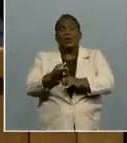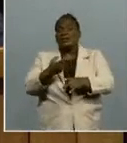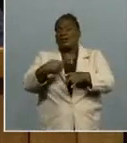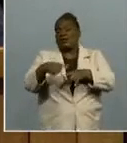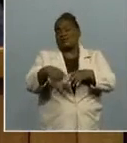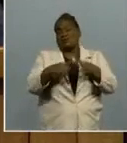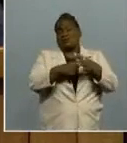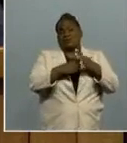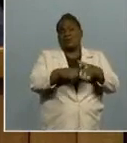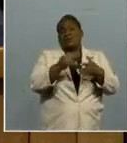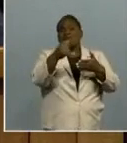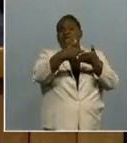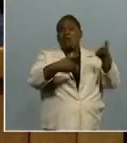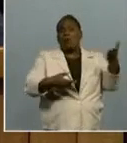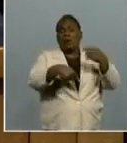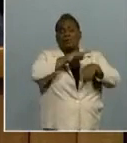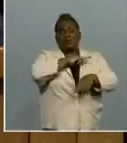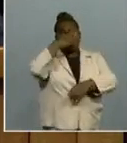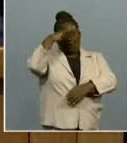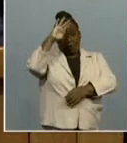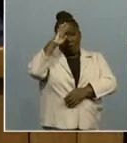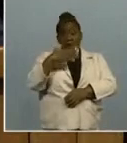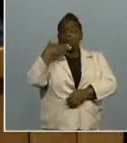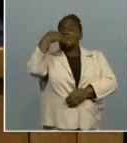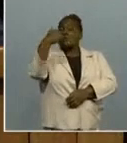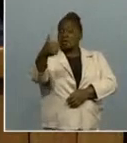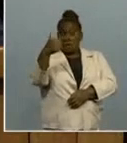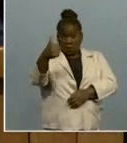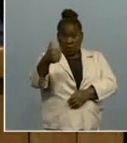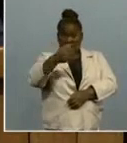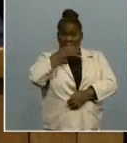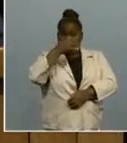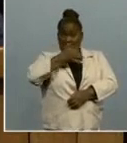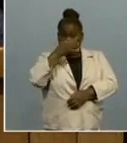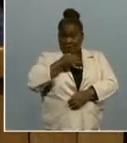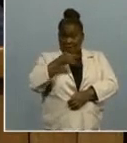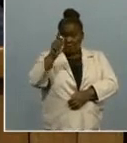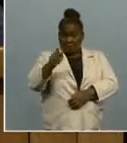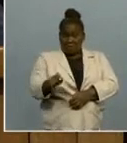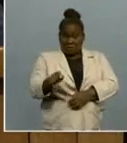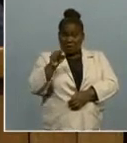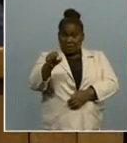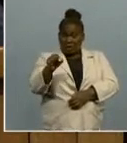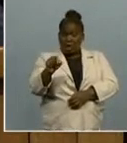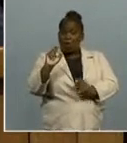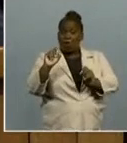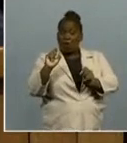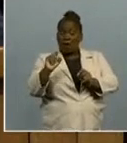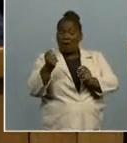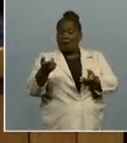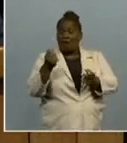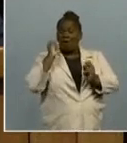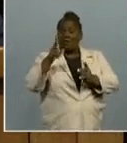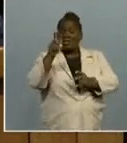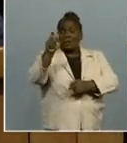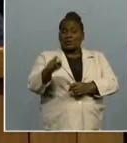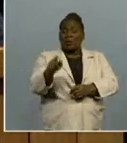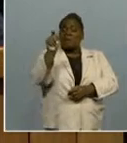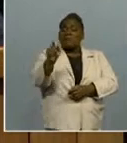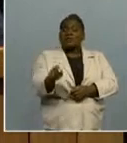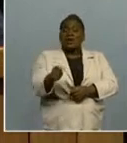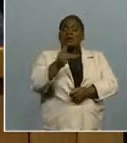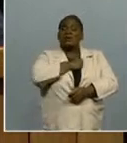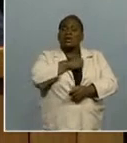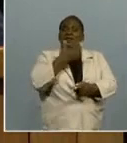sobre cuba es bueno advertir al lumpen mercenario que lucra con el destino de todos a los que piden invasión ya